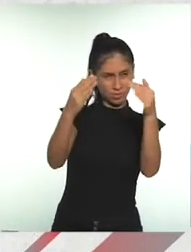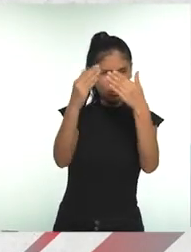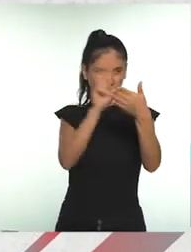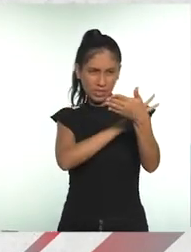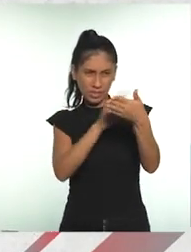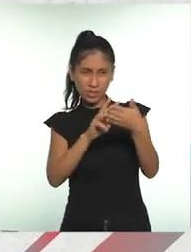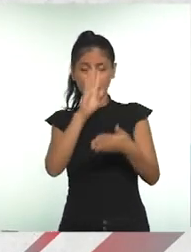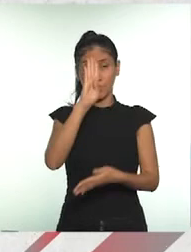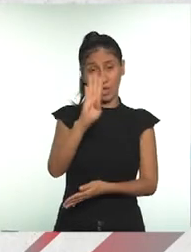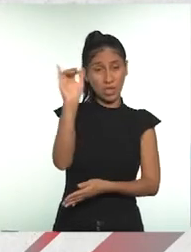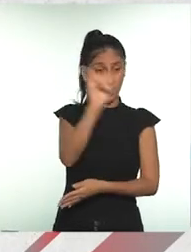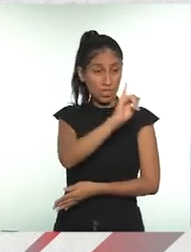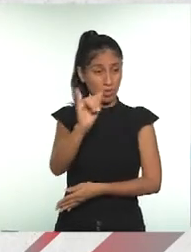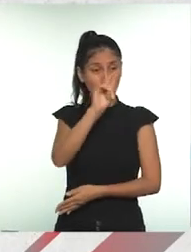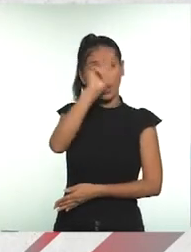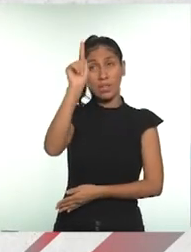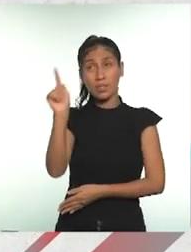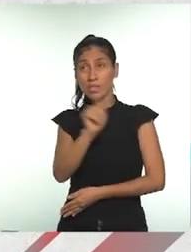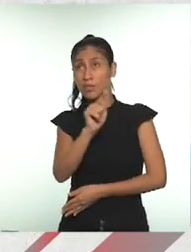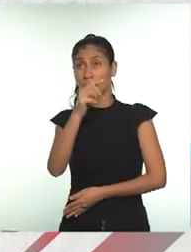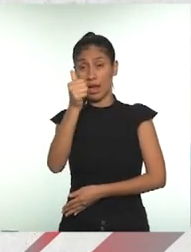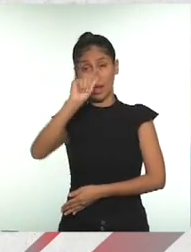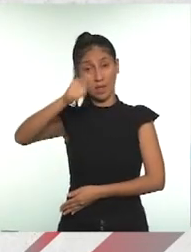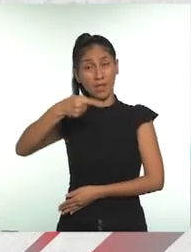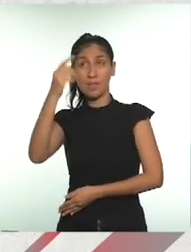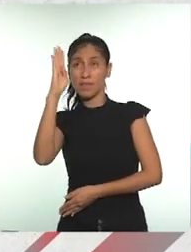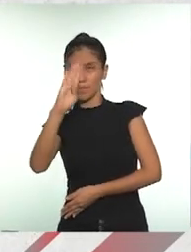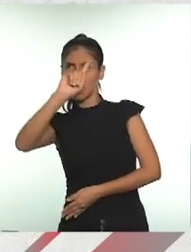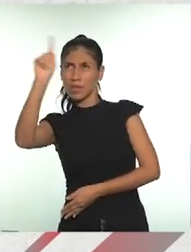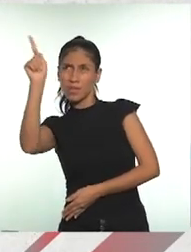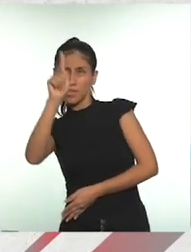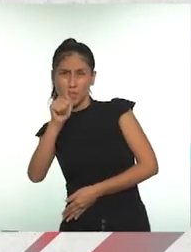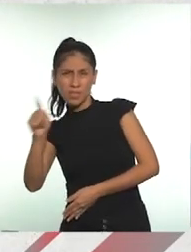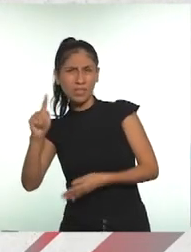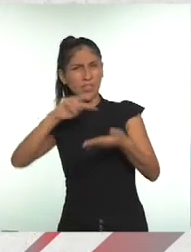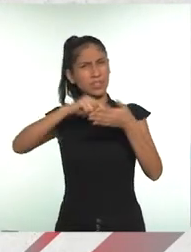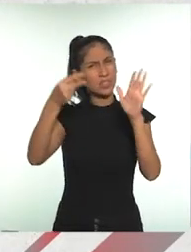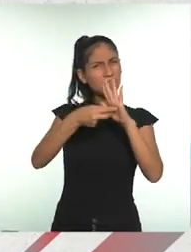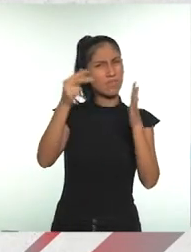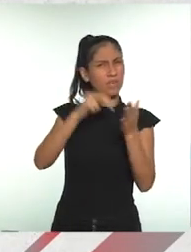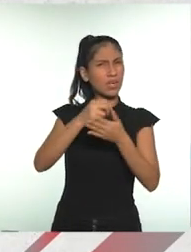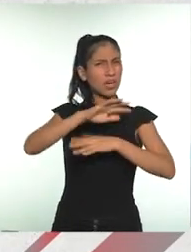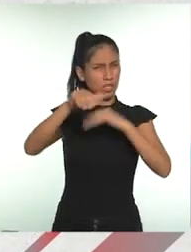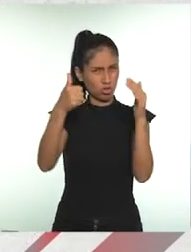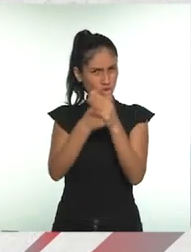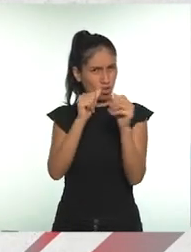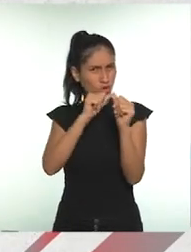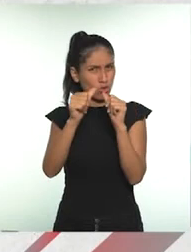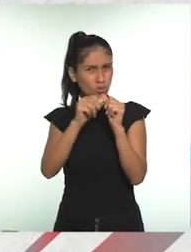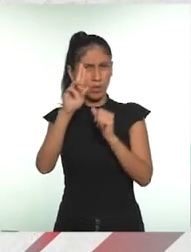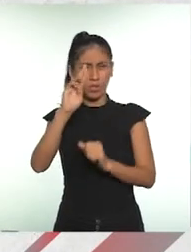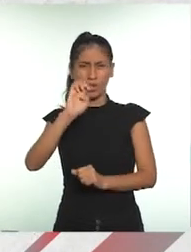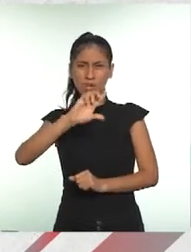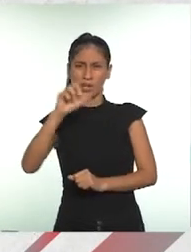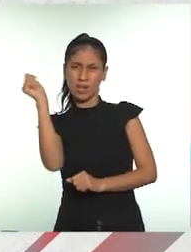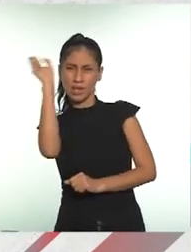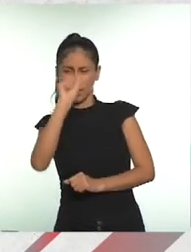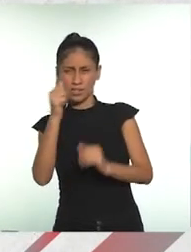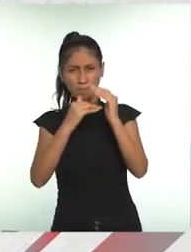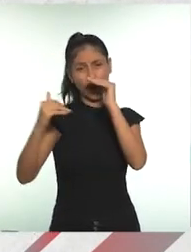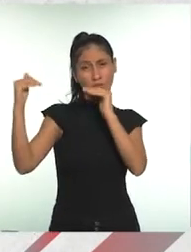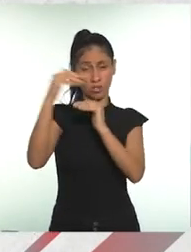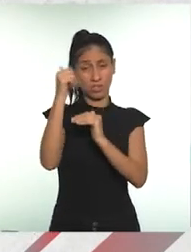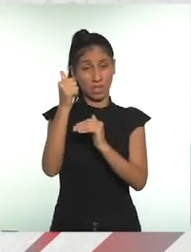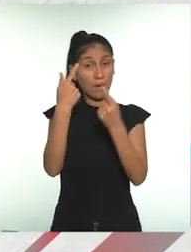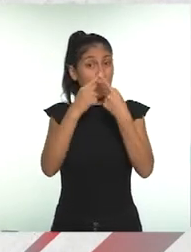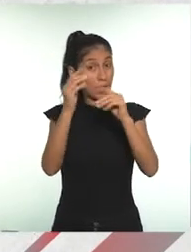notación, que se lee B igual al intervalo abierto de extremos A y B, significa que están contenidos todos los números reales mayores que